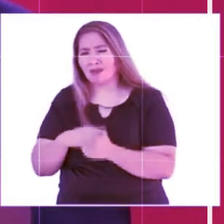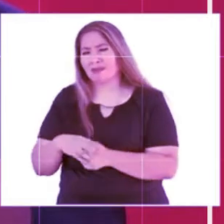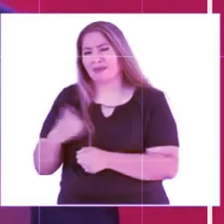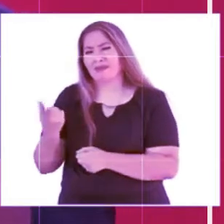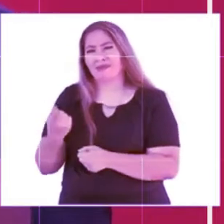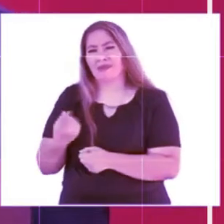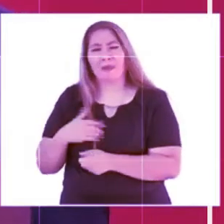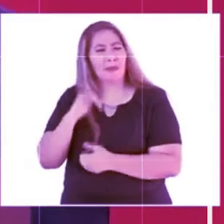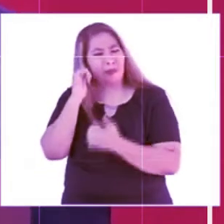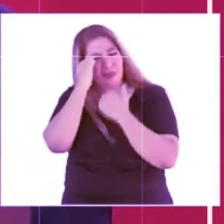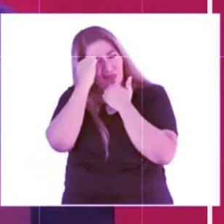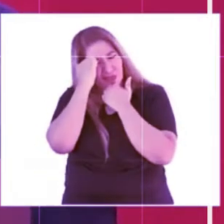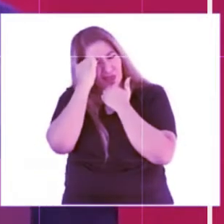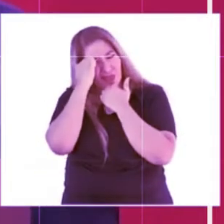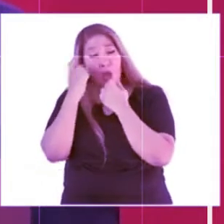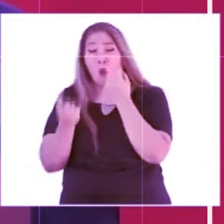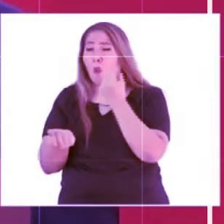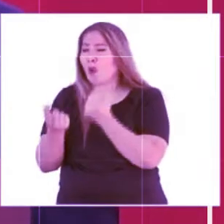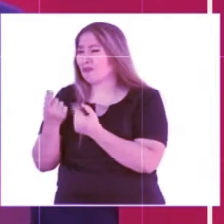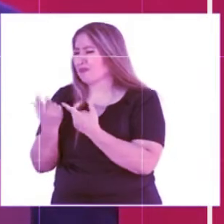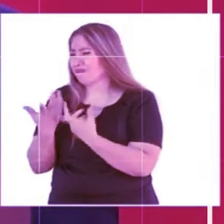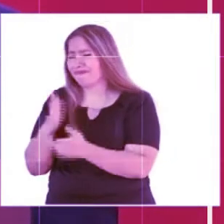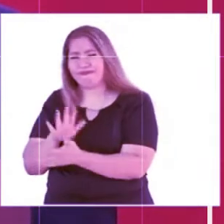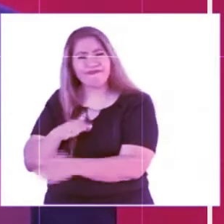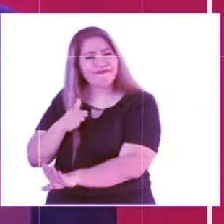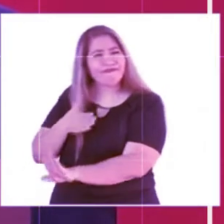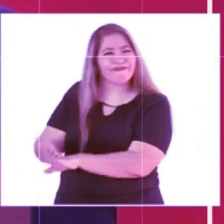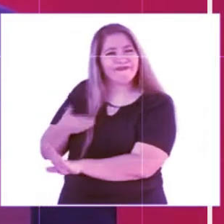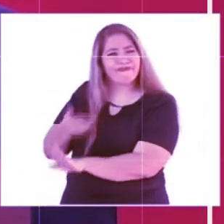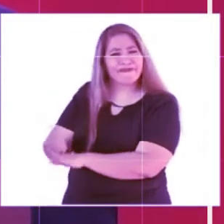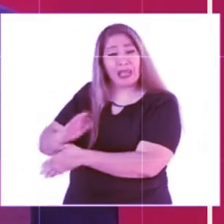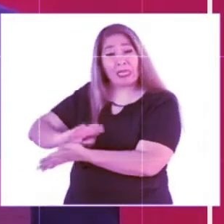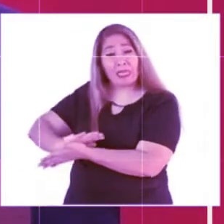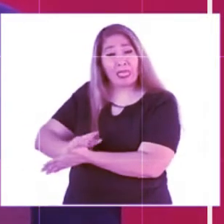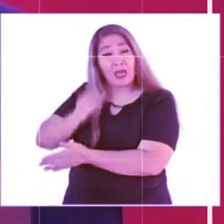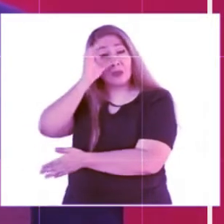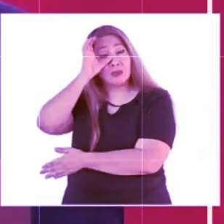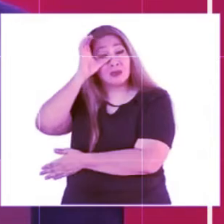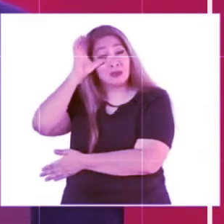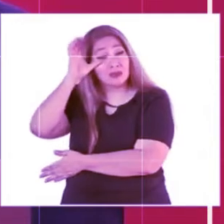transgresión. Cualquier vejación contra los cantonenses